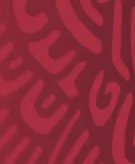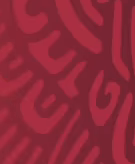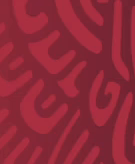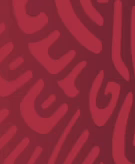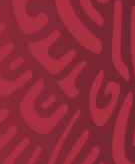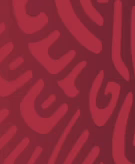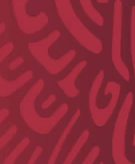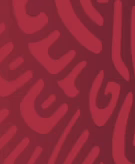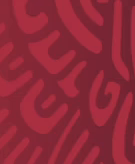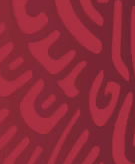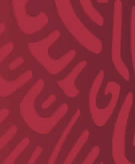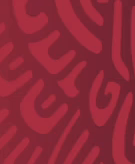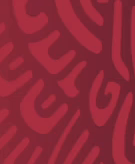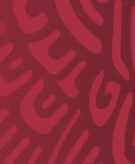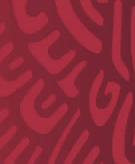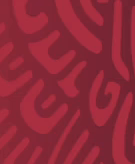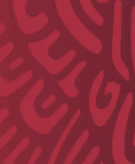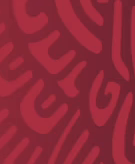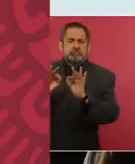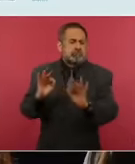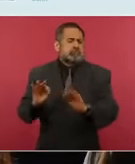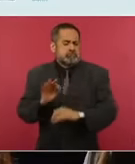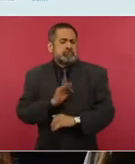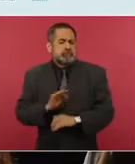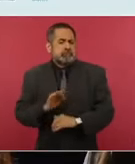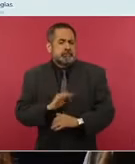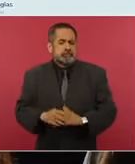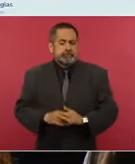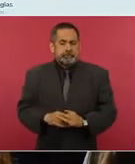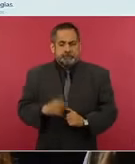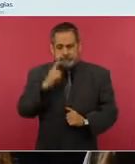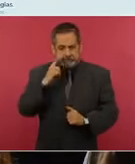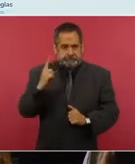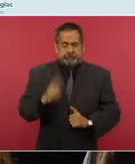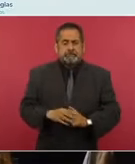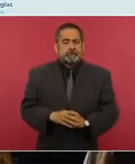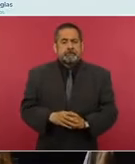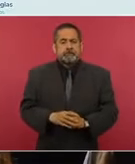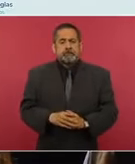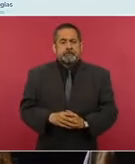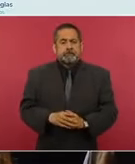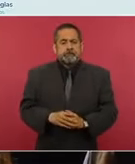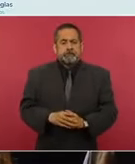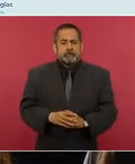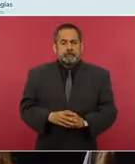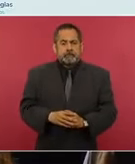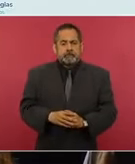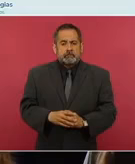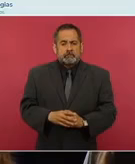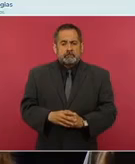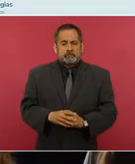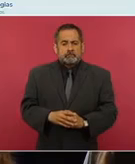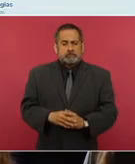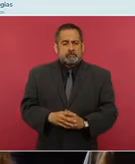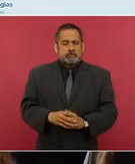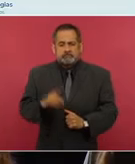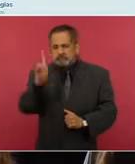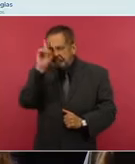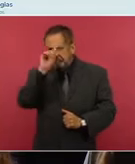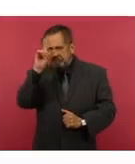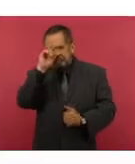Aeropuerto Internacional Felipe Ángeles. En la siguiente lámina, algún conjunto de